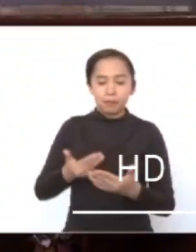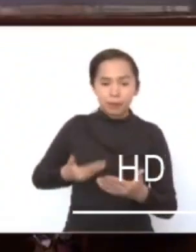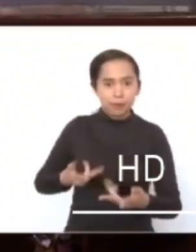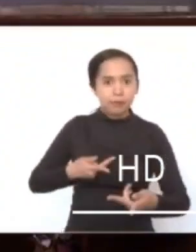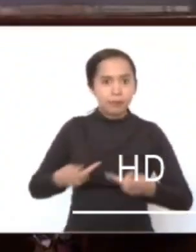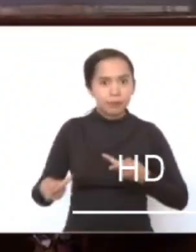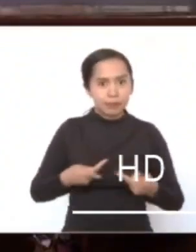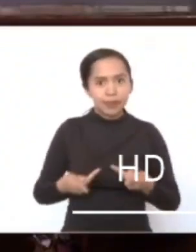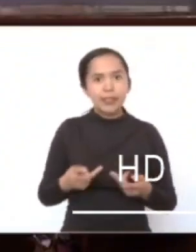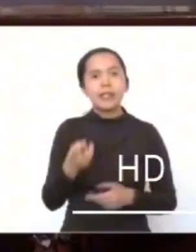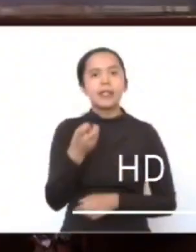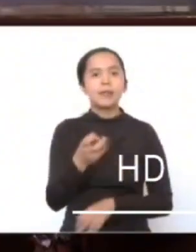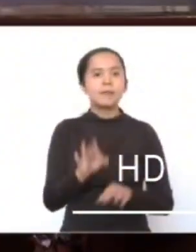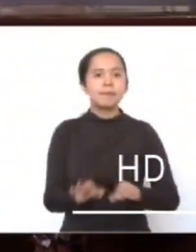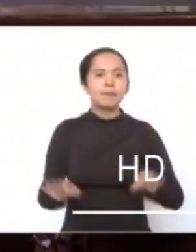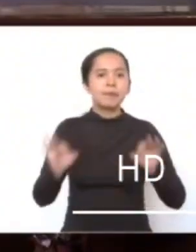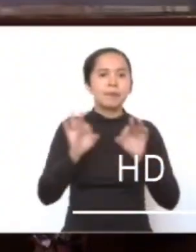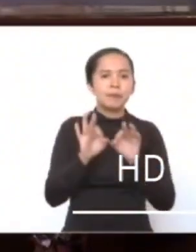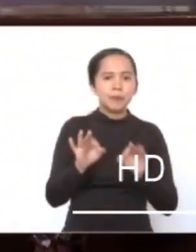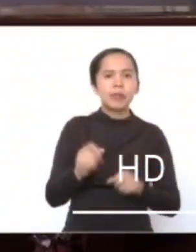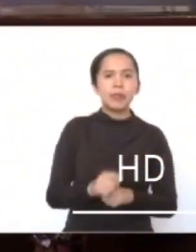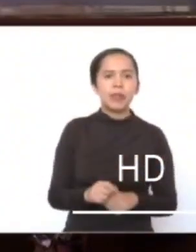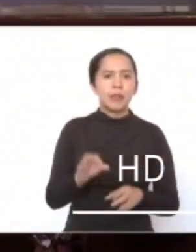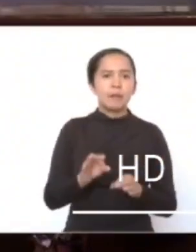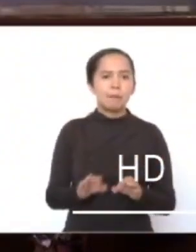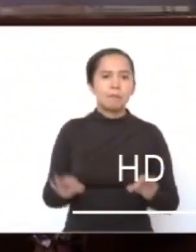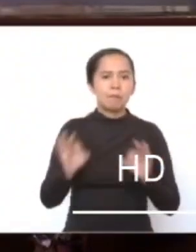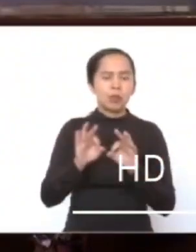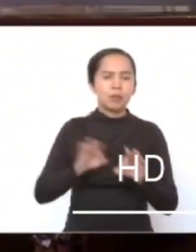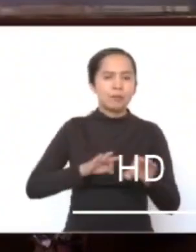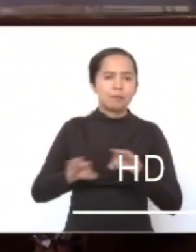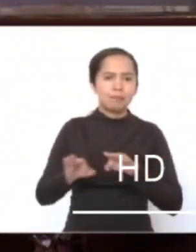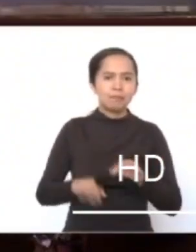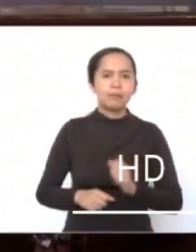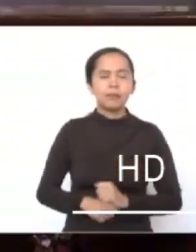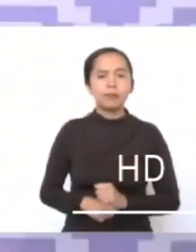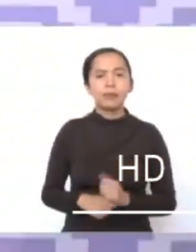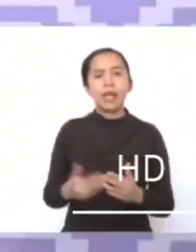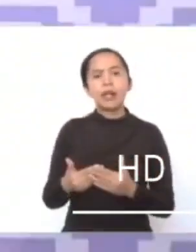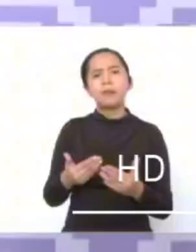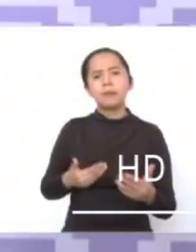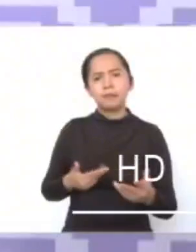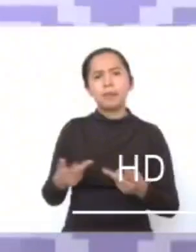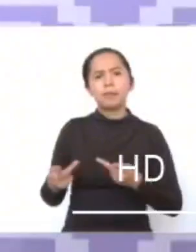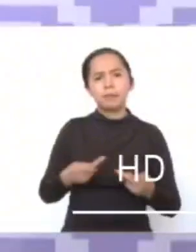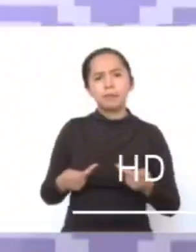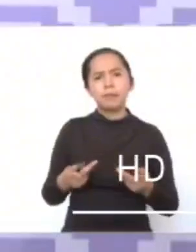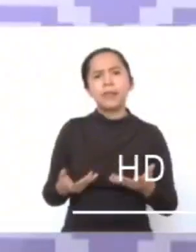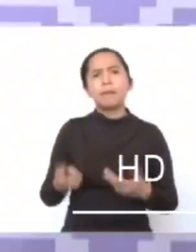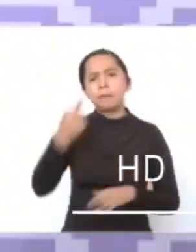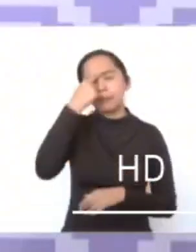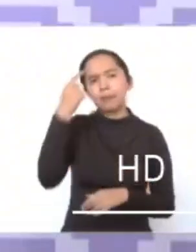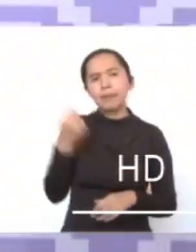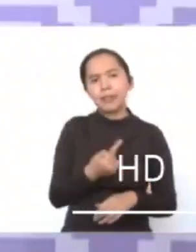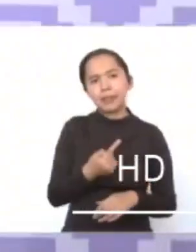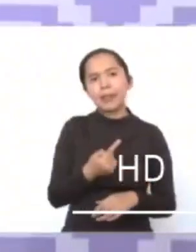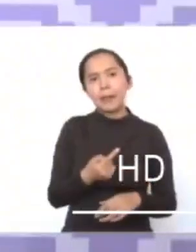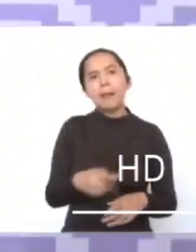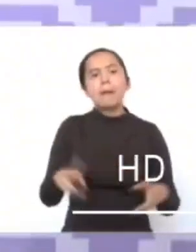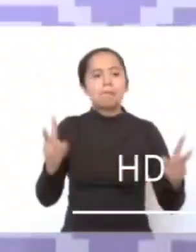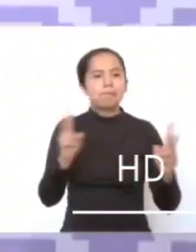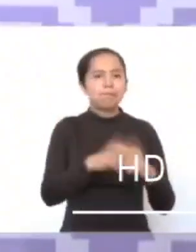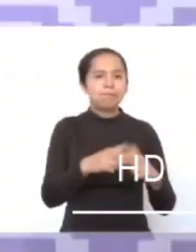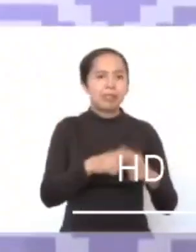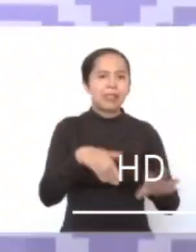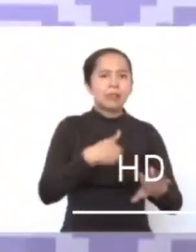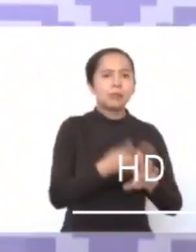seguirá siendo una línea de trabajo fundamental. Prevenir abona directamente a erradicar la